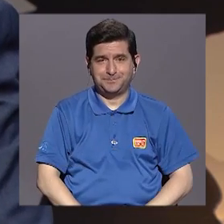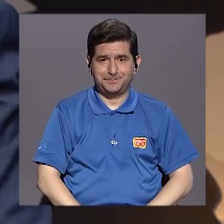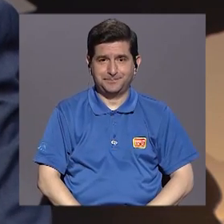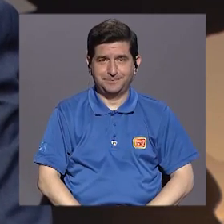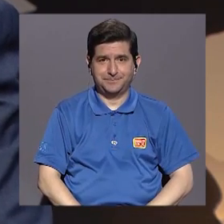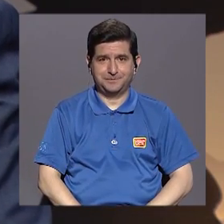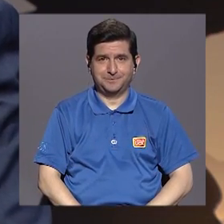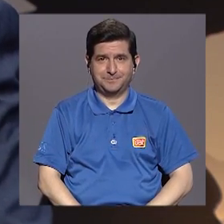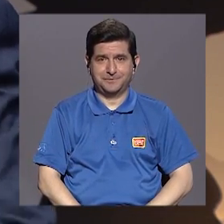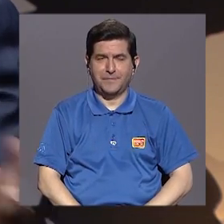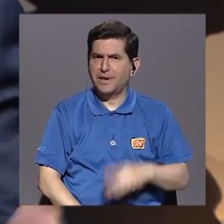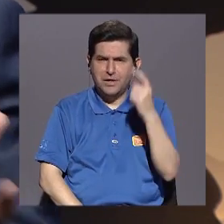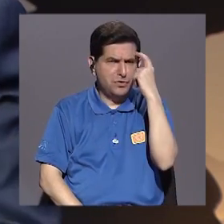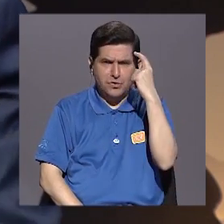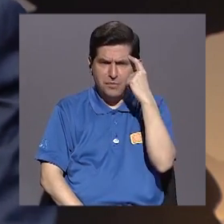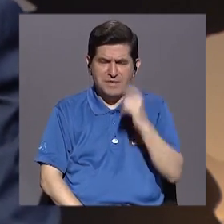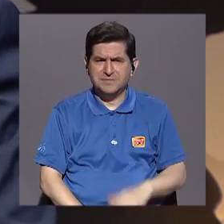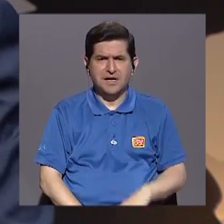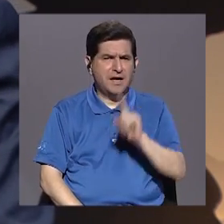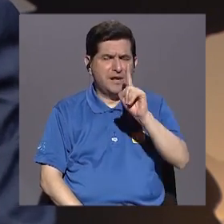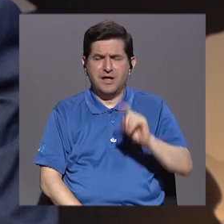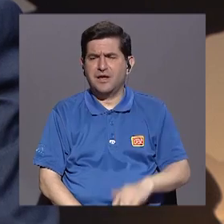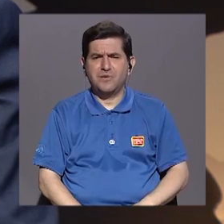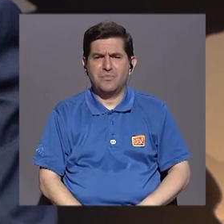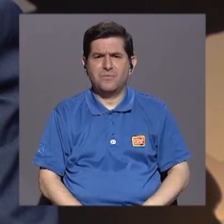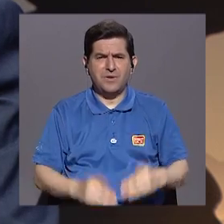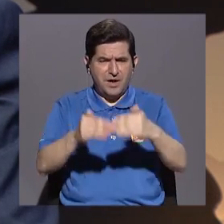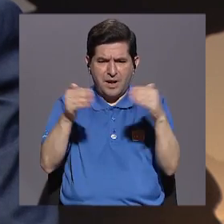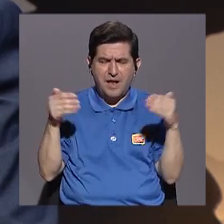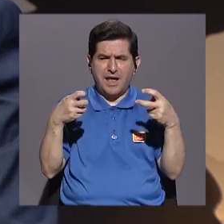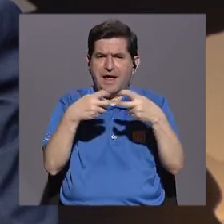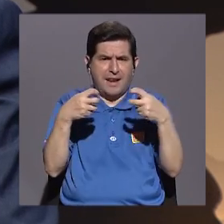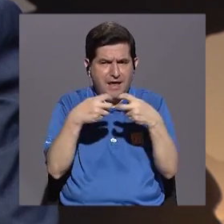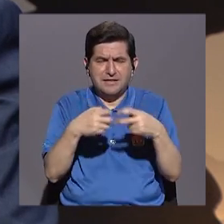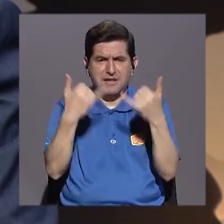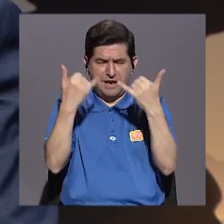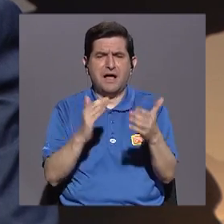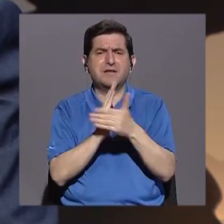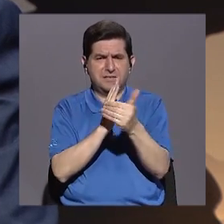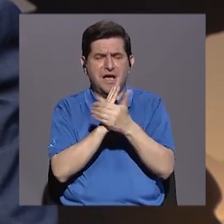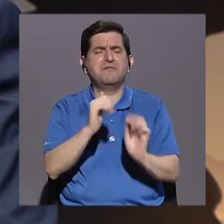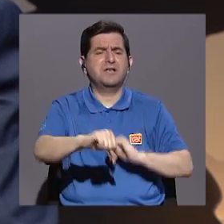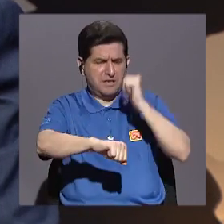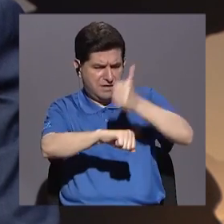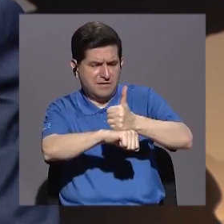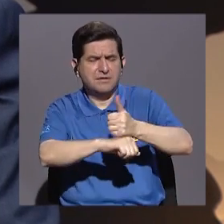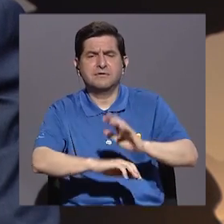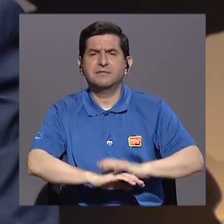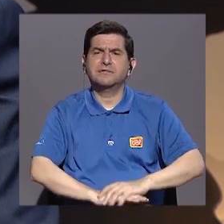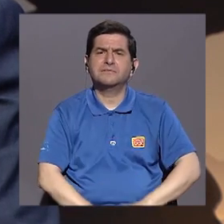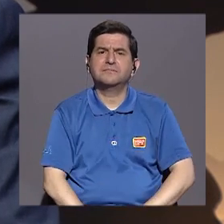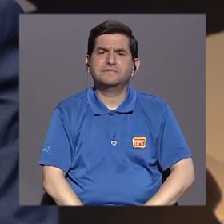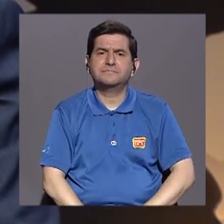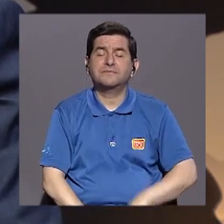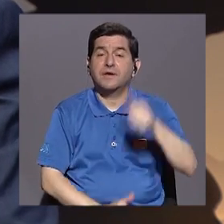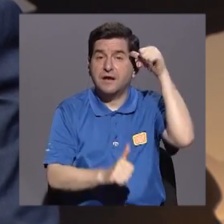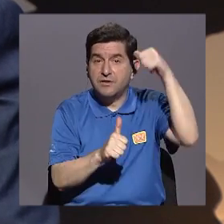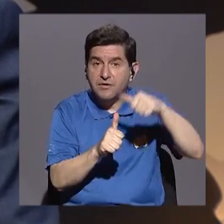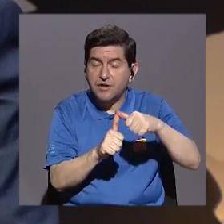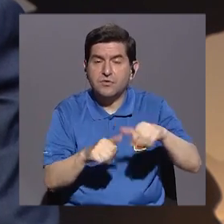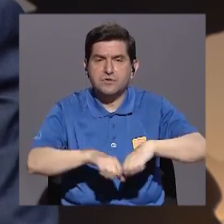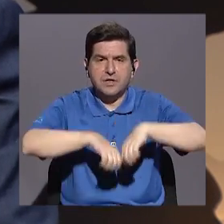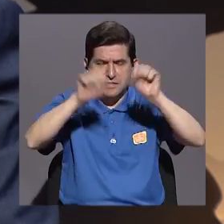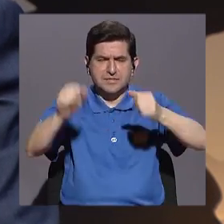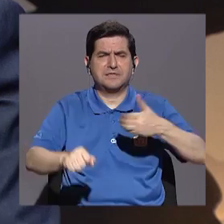incluso no pensamos en una central porque en costa rica existe bastante capacidad instalada recordemos que